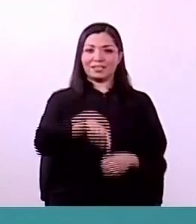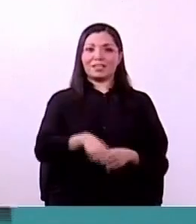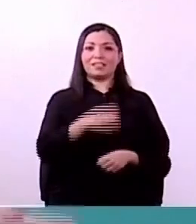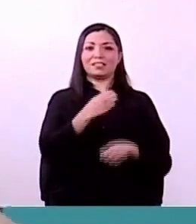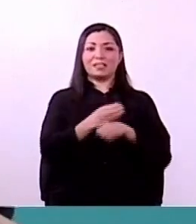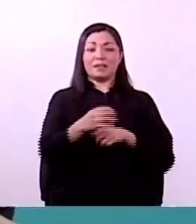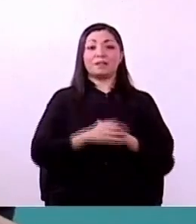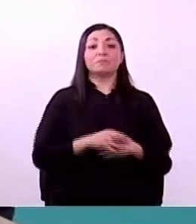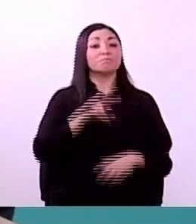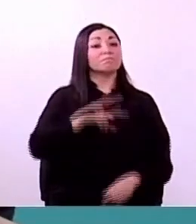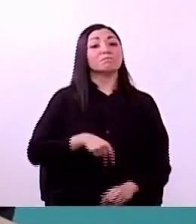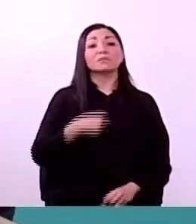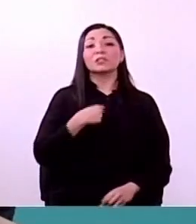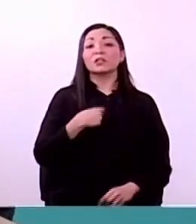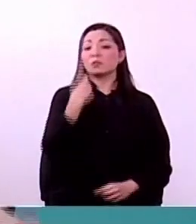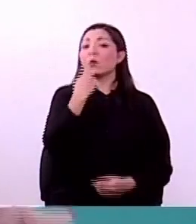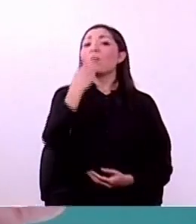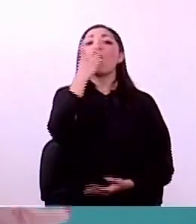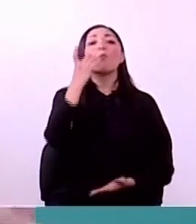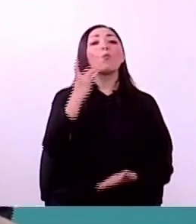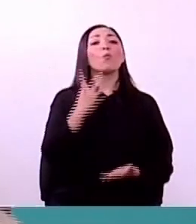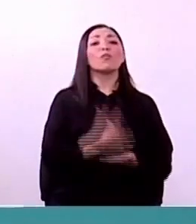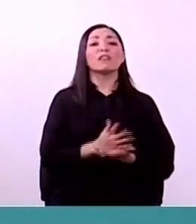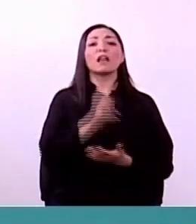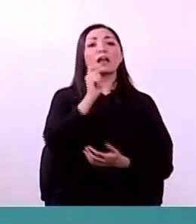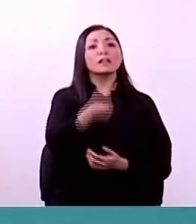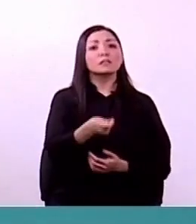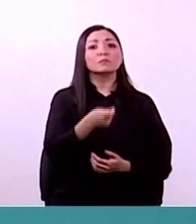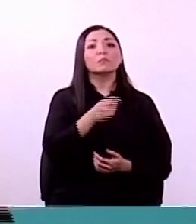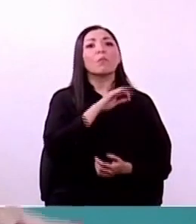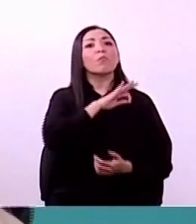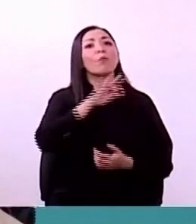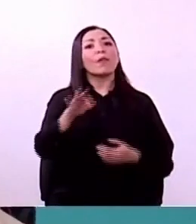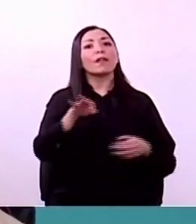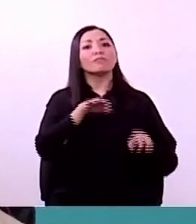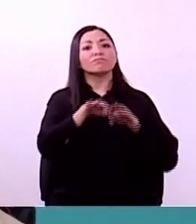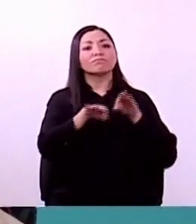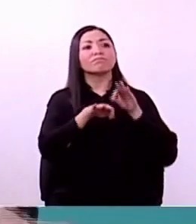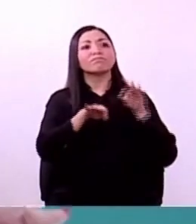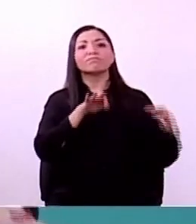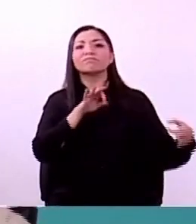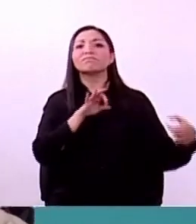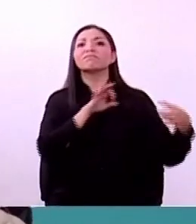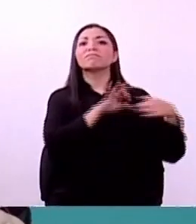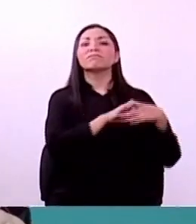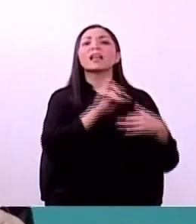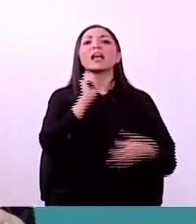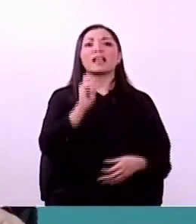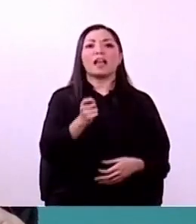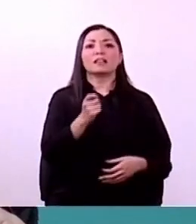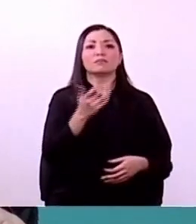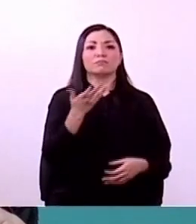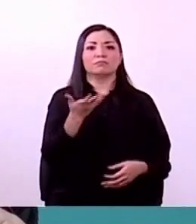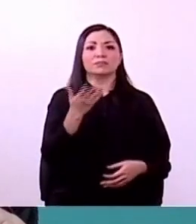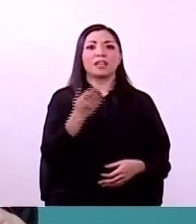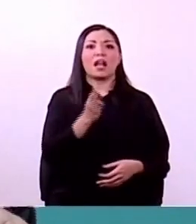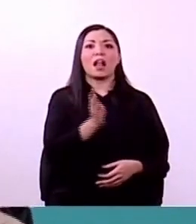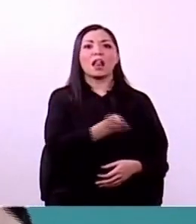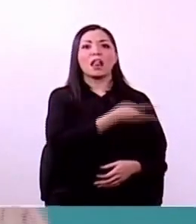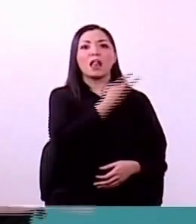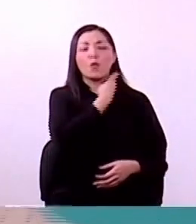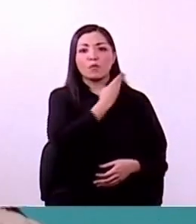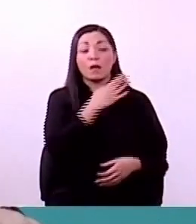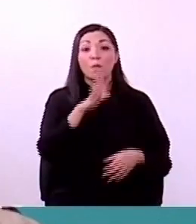Somos la única opción que se coordinará con la próxima presidenta de México, Claudia Sheinbaum.